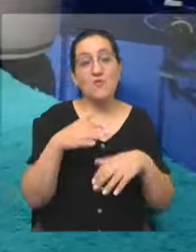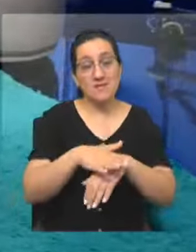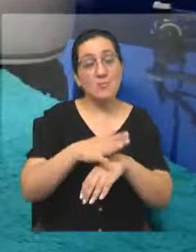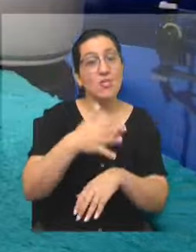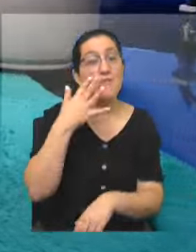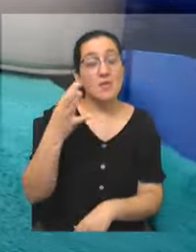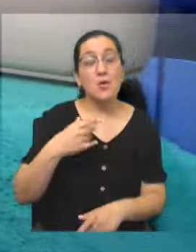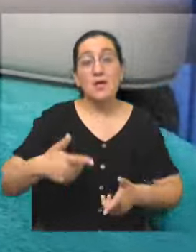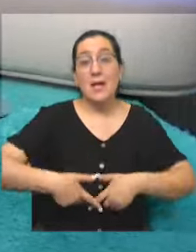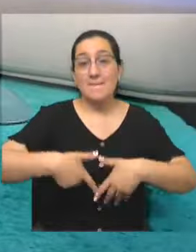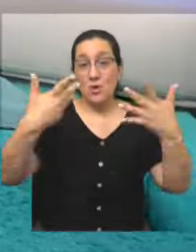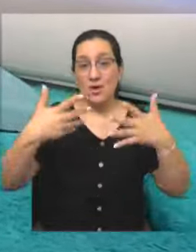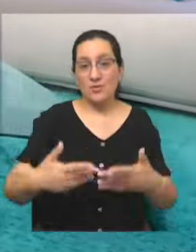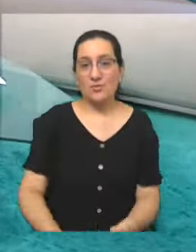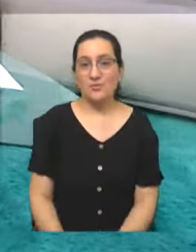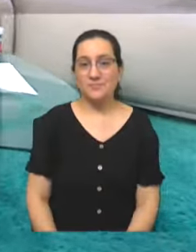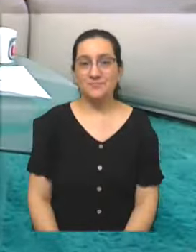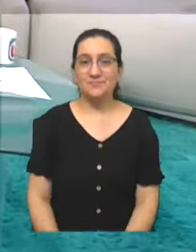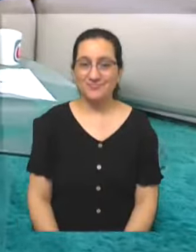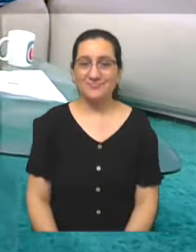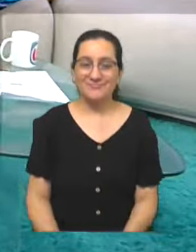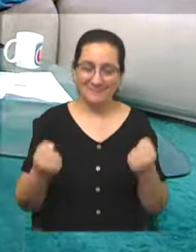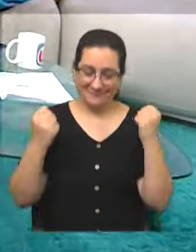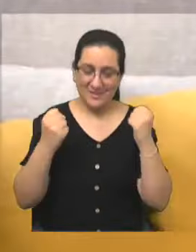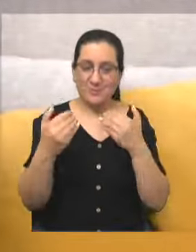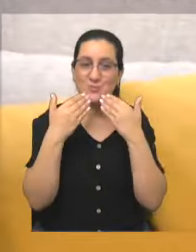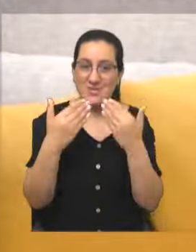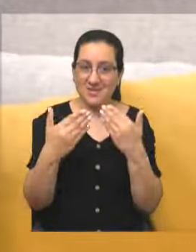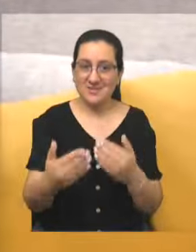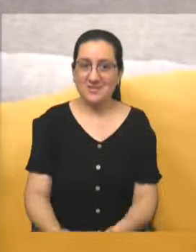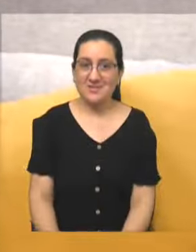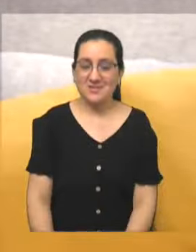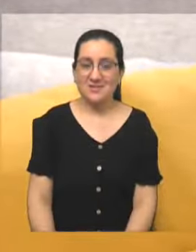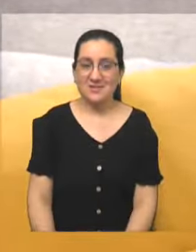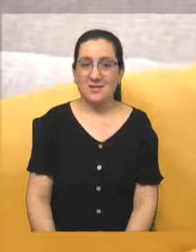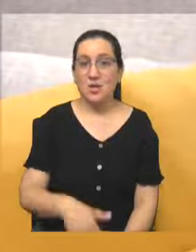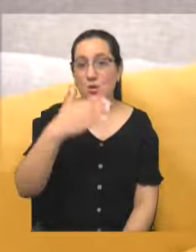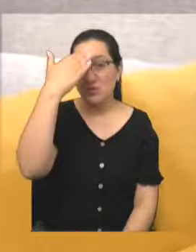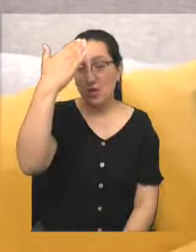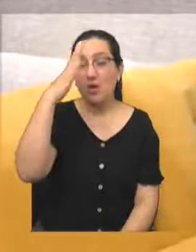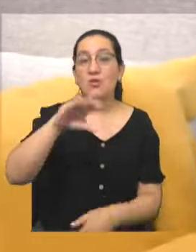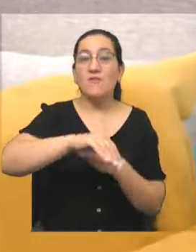por el campeonato de... No, dale campeón, dale campeón. Muchas gracias y bueno, de vuelta, le saludo a...